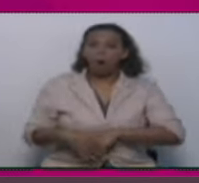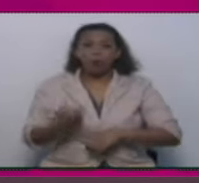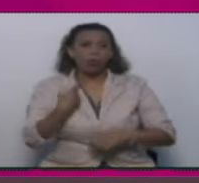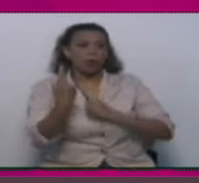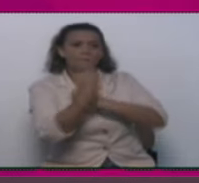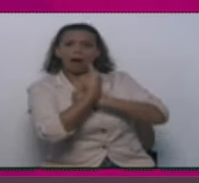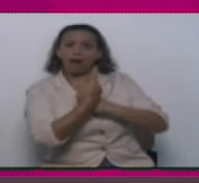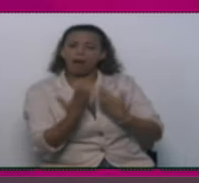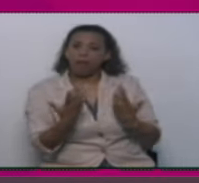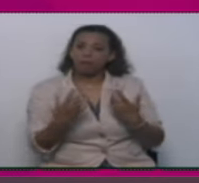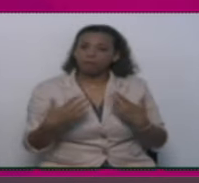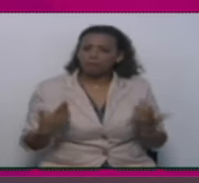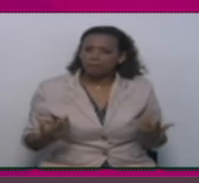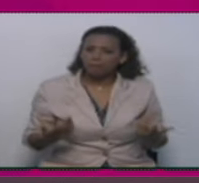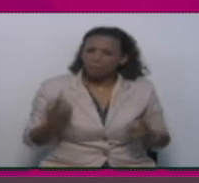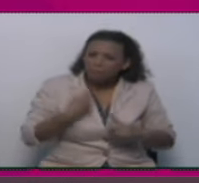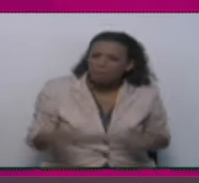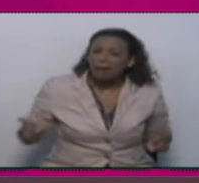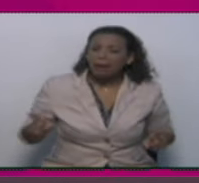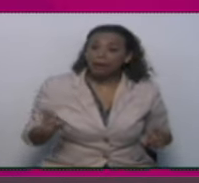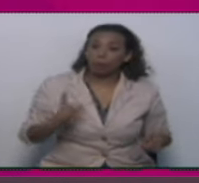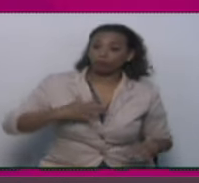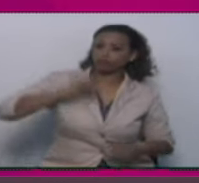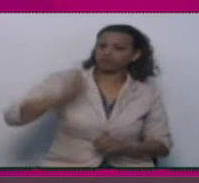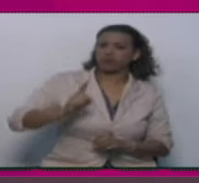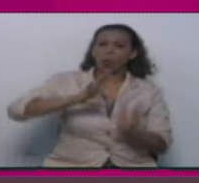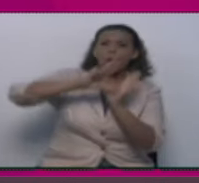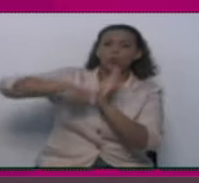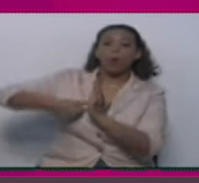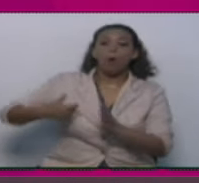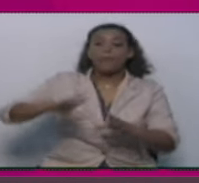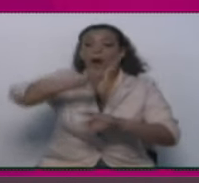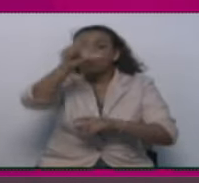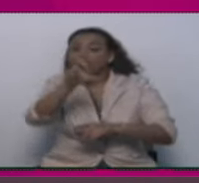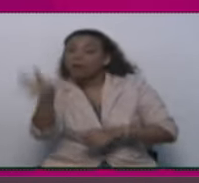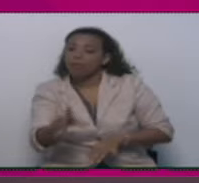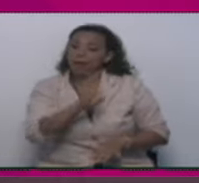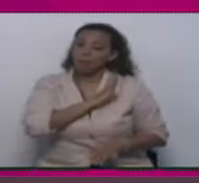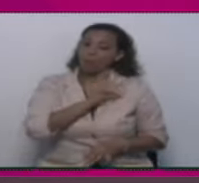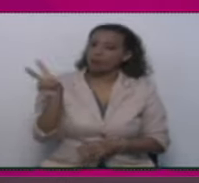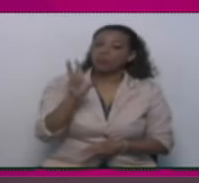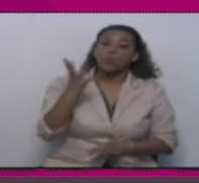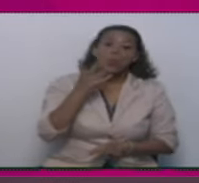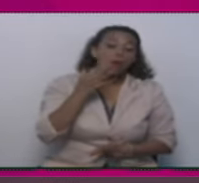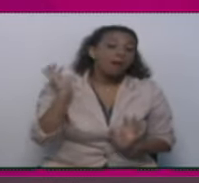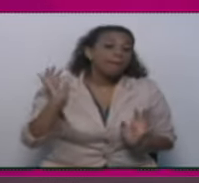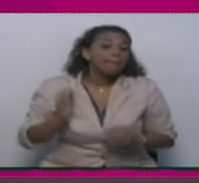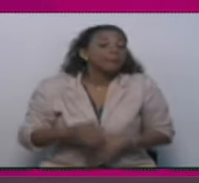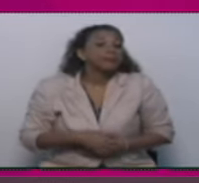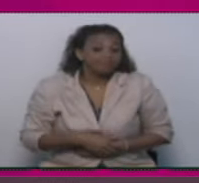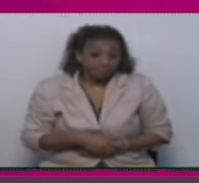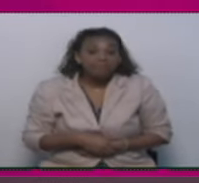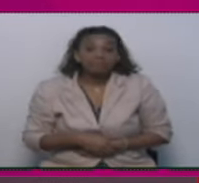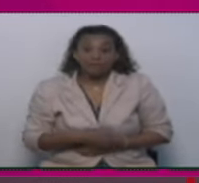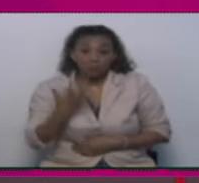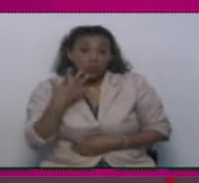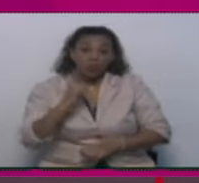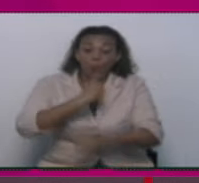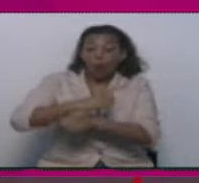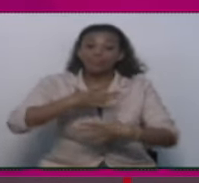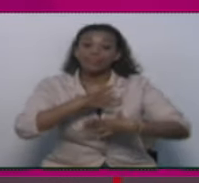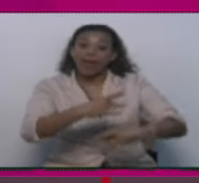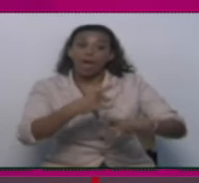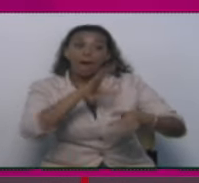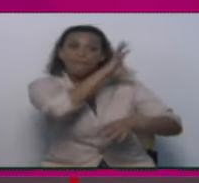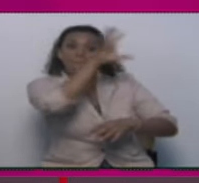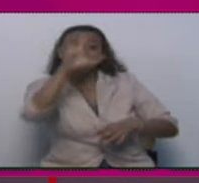otros pueblos del mundo. O cuando se quiere robar la Guayana Esequiba de Venezuela, por ejemplo, y actúa contra los intereses de un